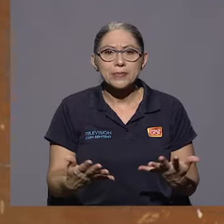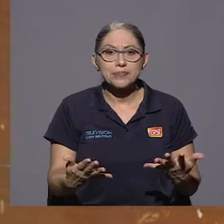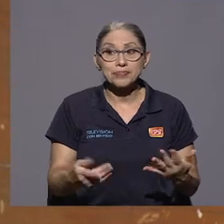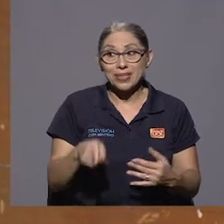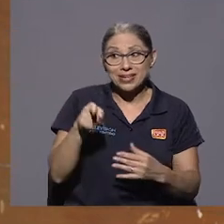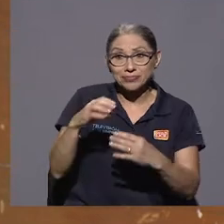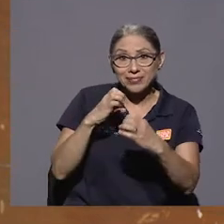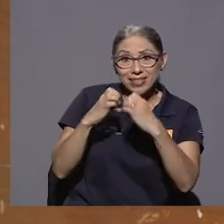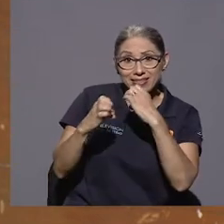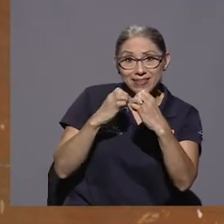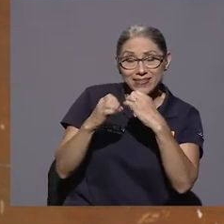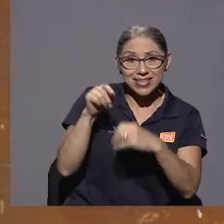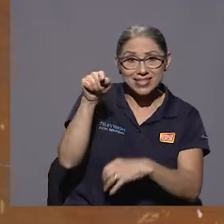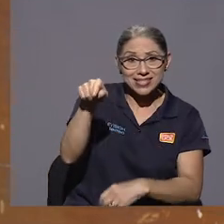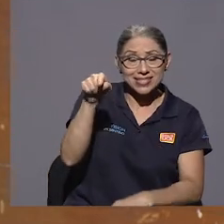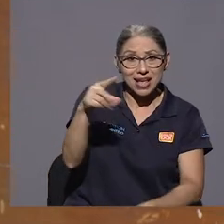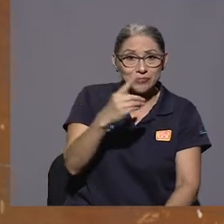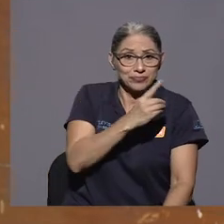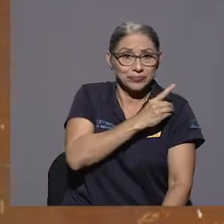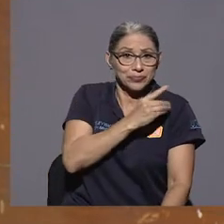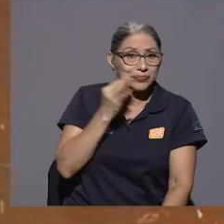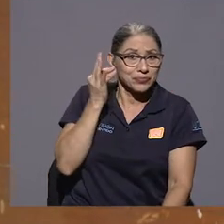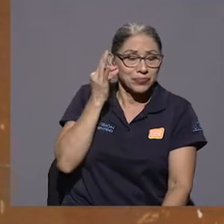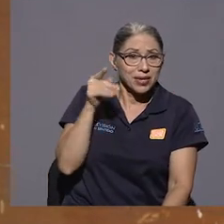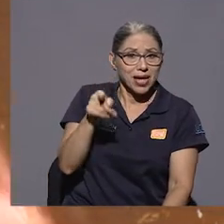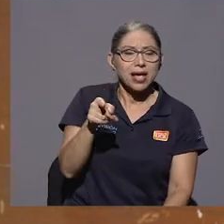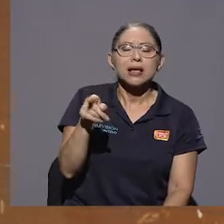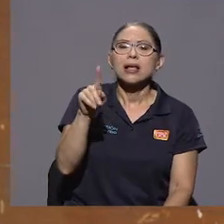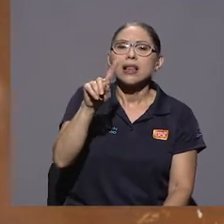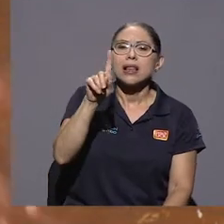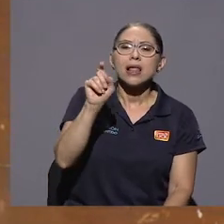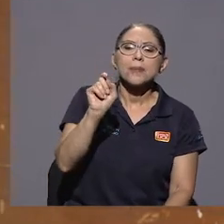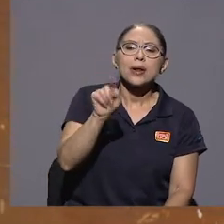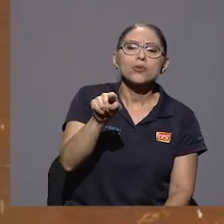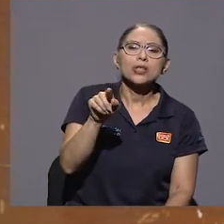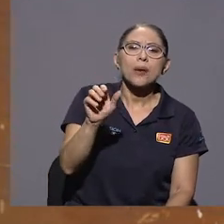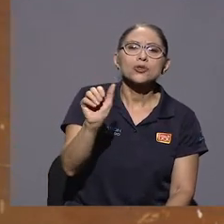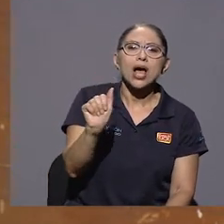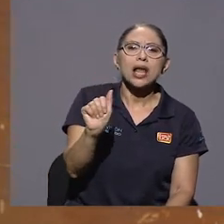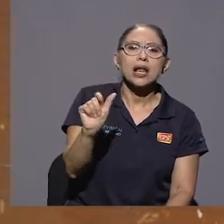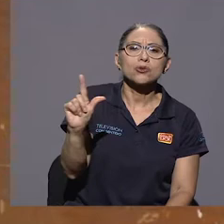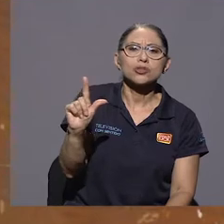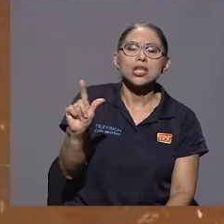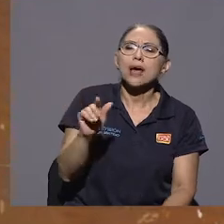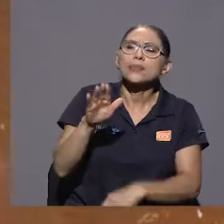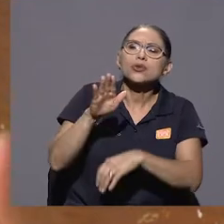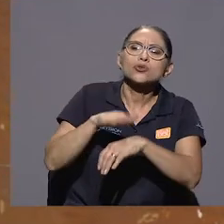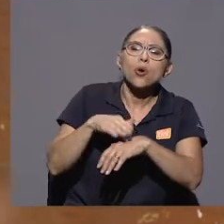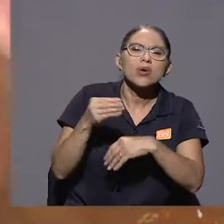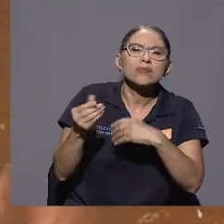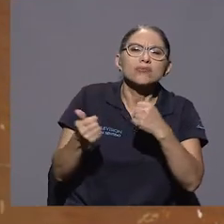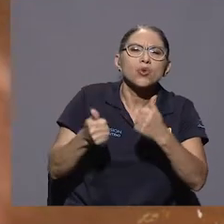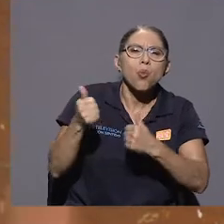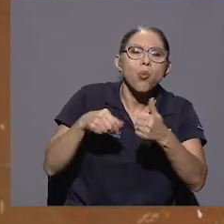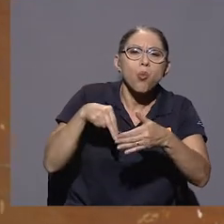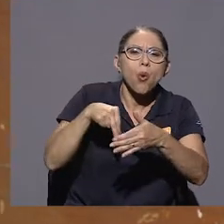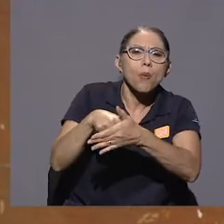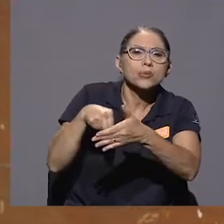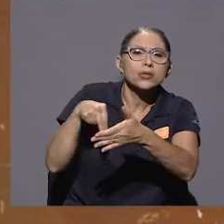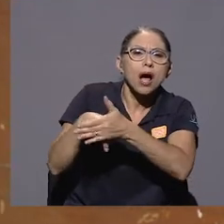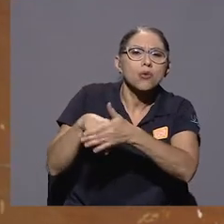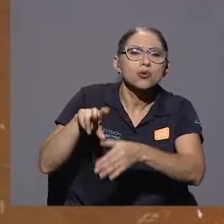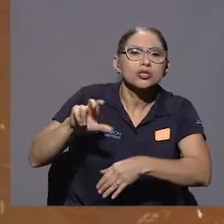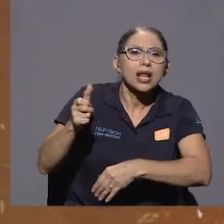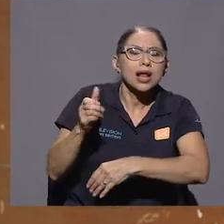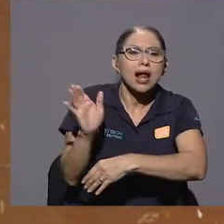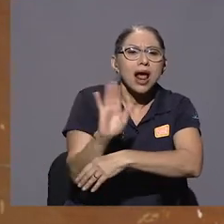Y en la entrevista, donde le preguntamos a Ana Lucía sobre los obstáculos que en aquel momento